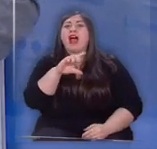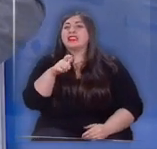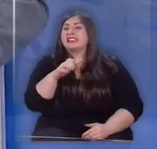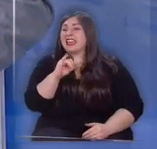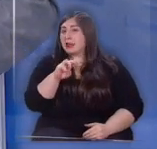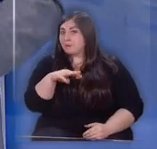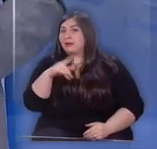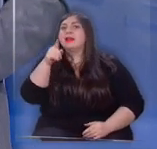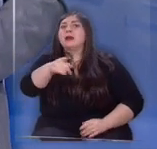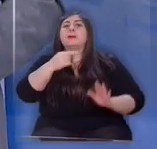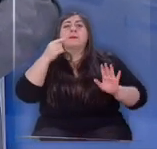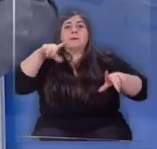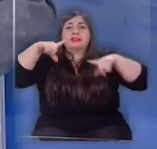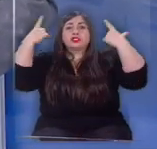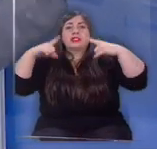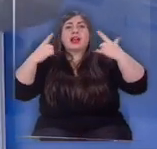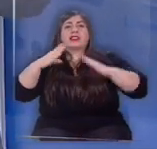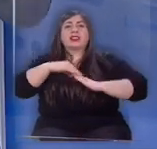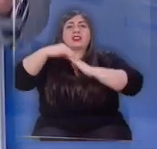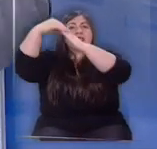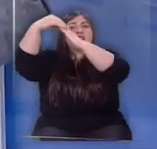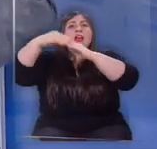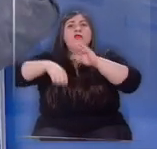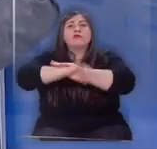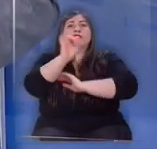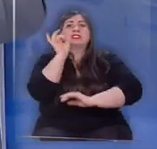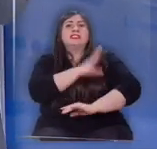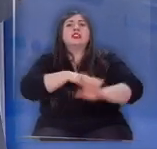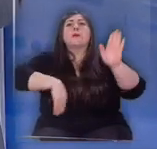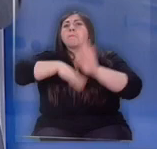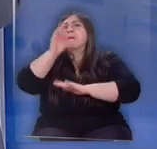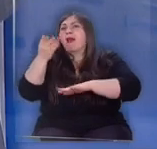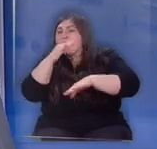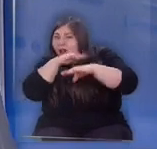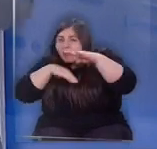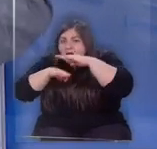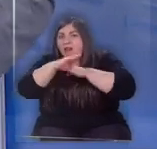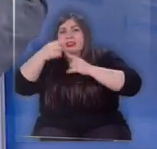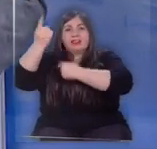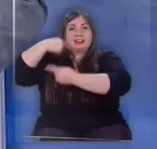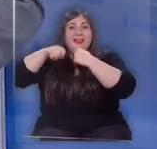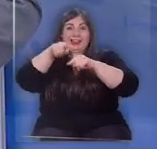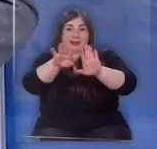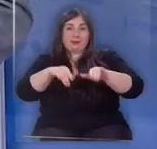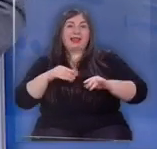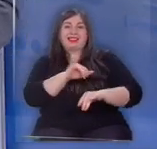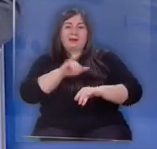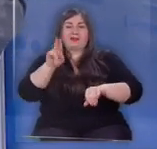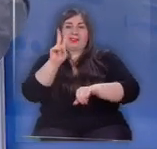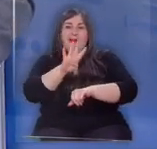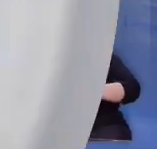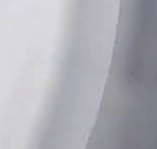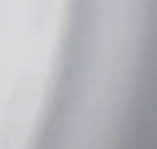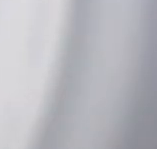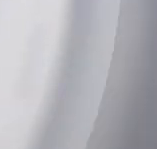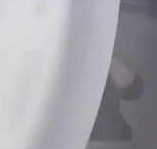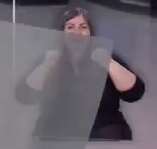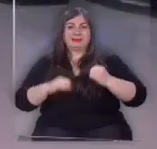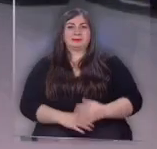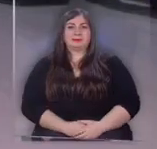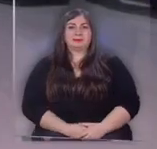sí, el dirigente del fútbol chileno más corrupto de la historia. Eso y más, luego en 24 Horas Deportes.